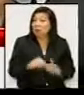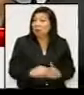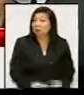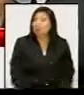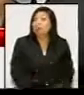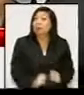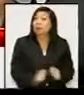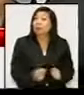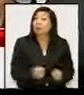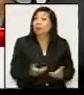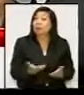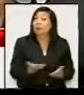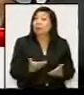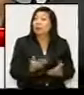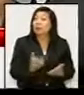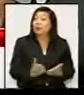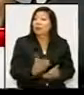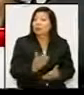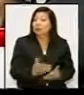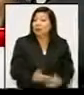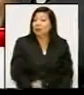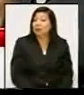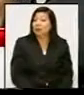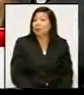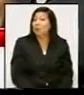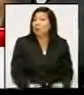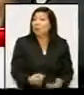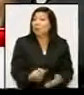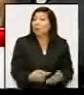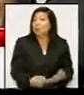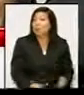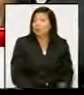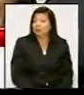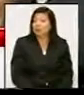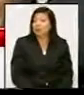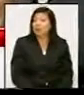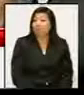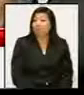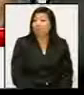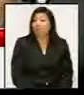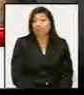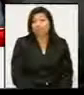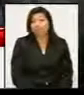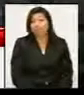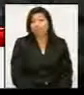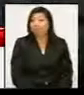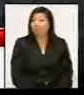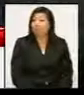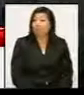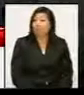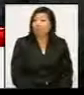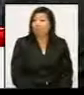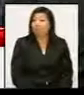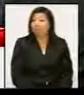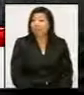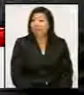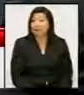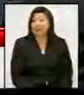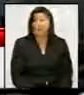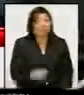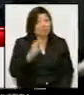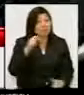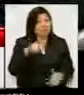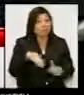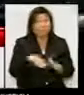brindar solución a la problemática, porque estamos, como decía Raimondi, tenemos la mina de